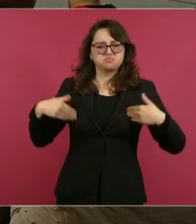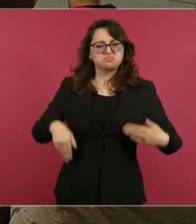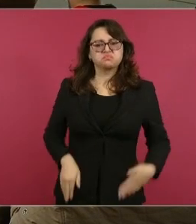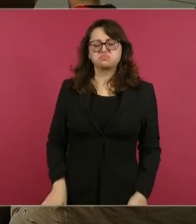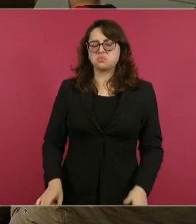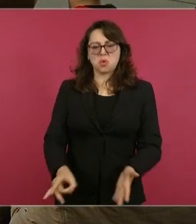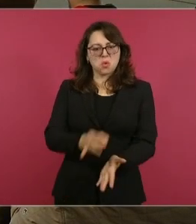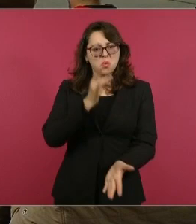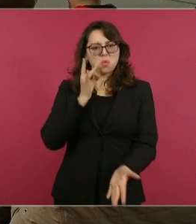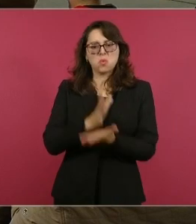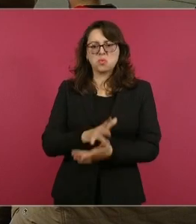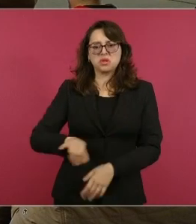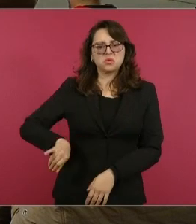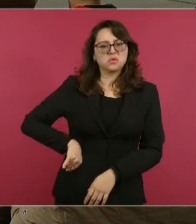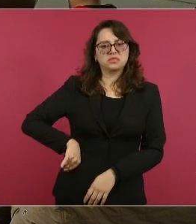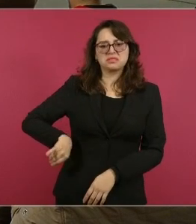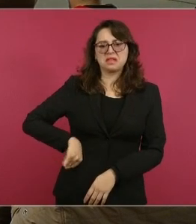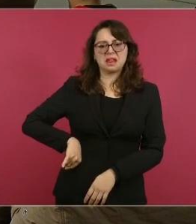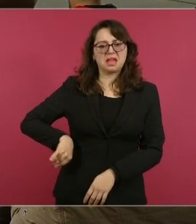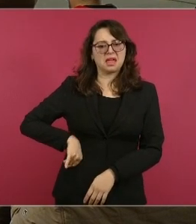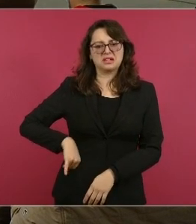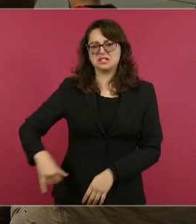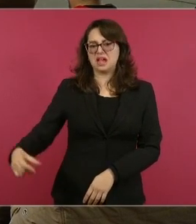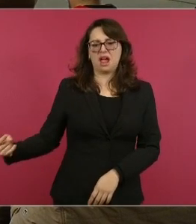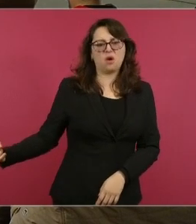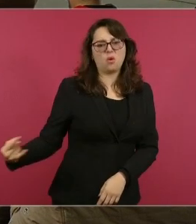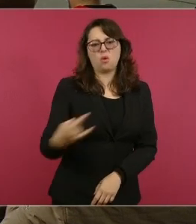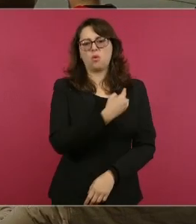completamente y nada más piensan en ellos.